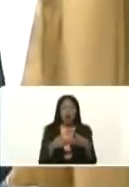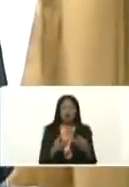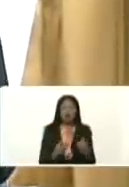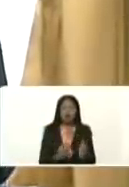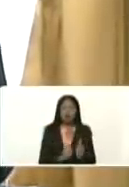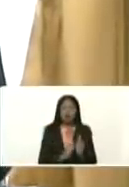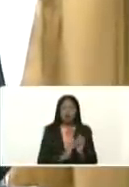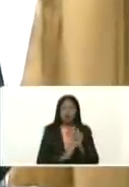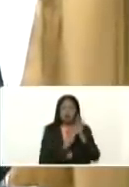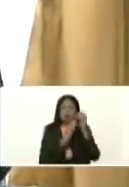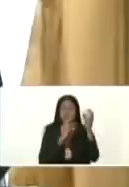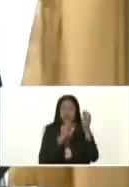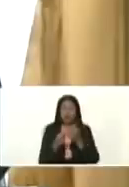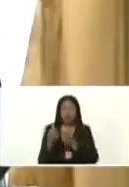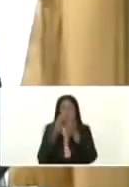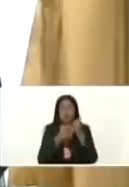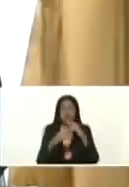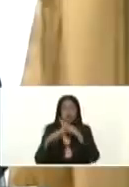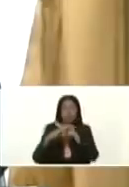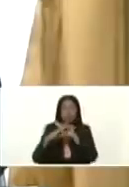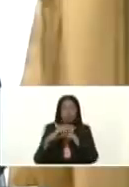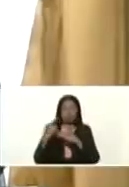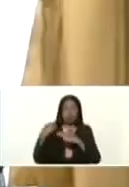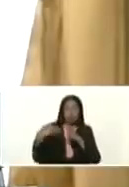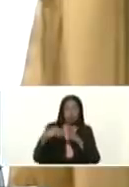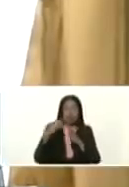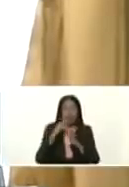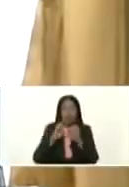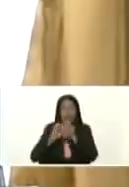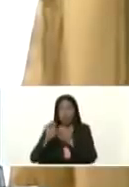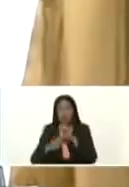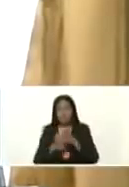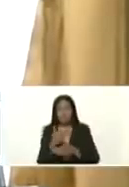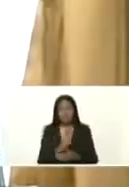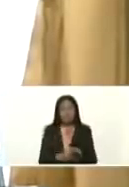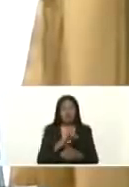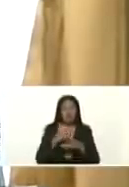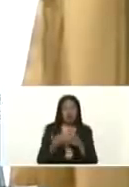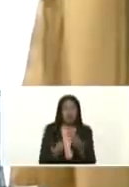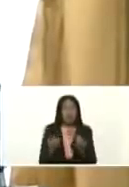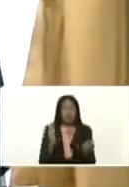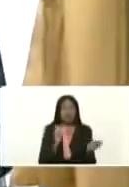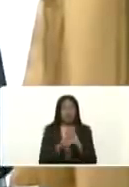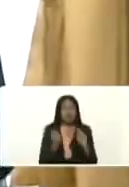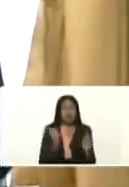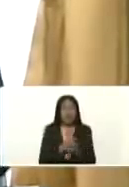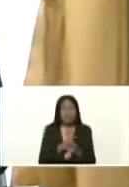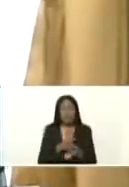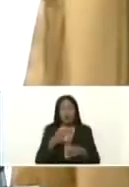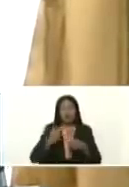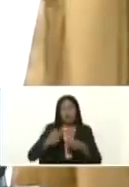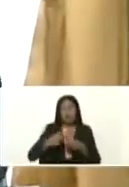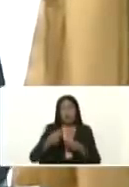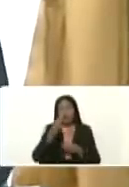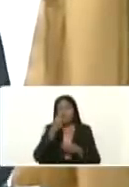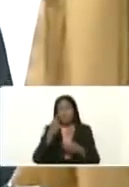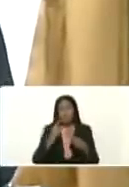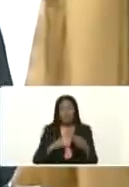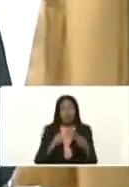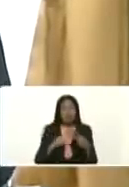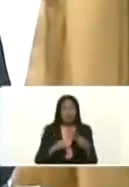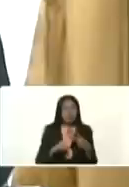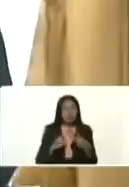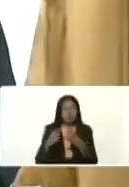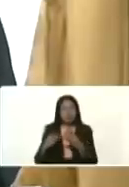abordará también las sanciones ilícitas contra venezuela y el programa de intercambio de petróleo por alimentos medicamentos